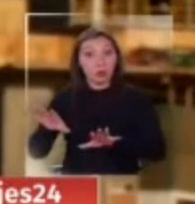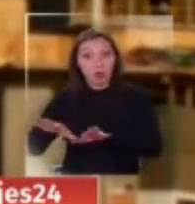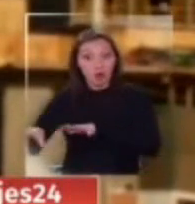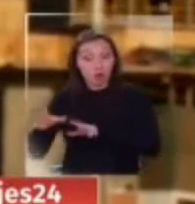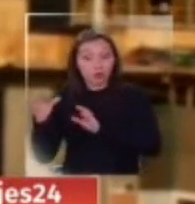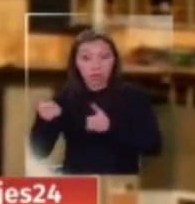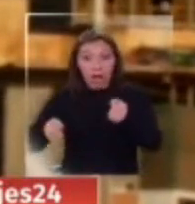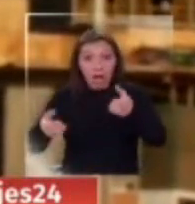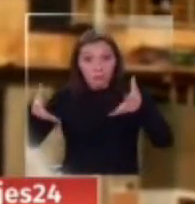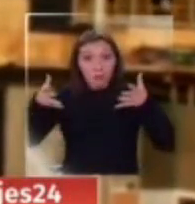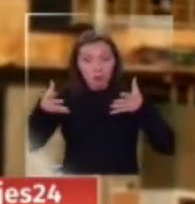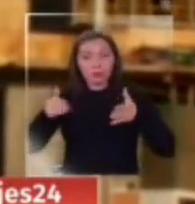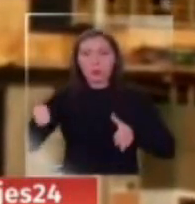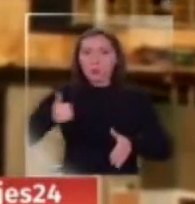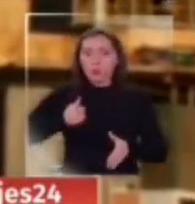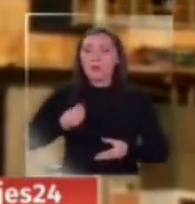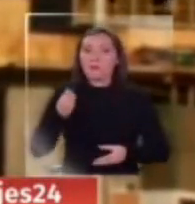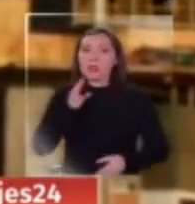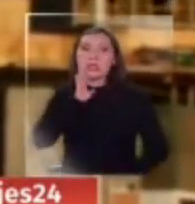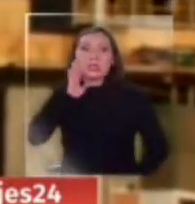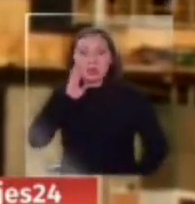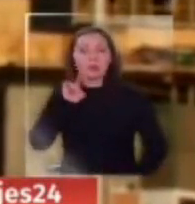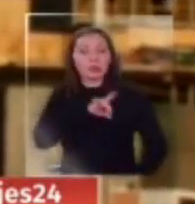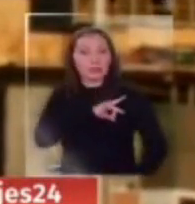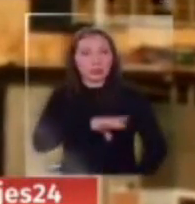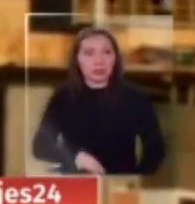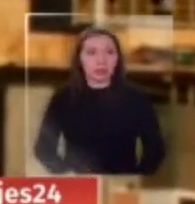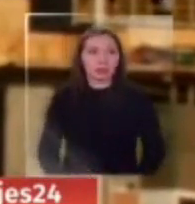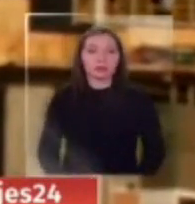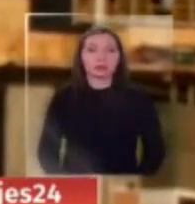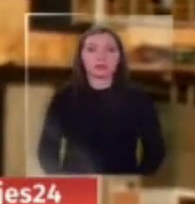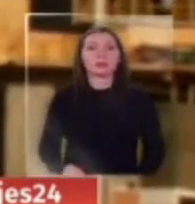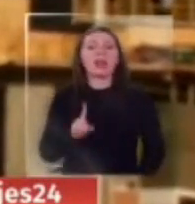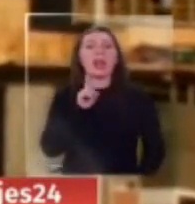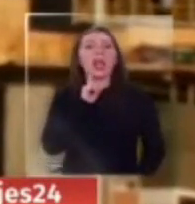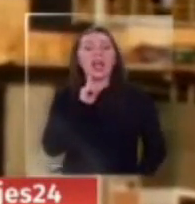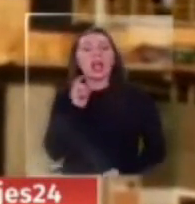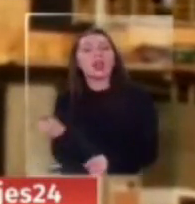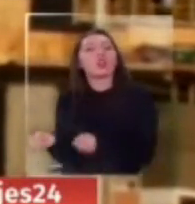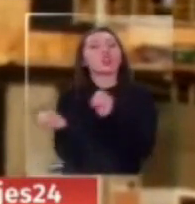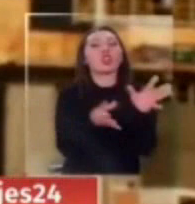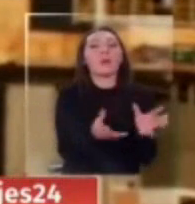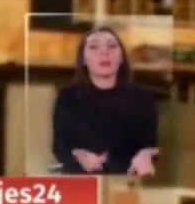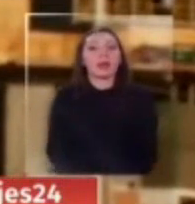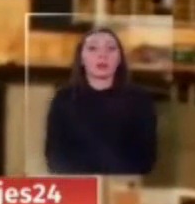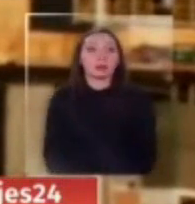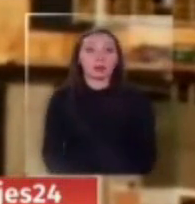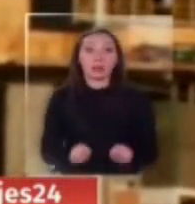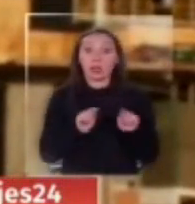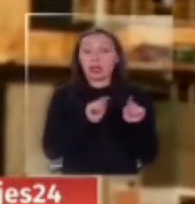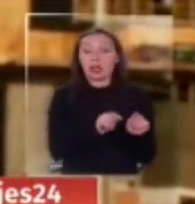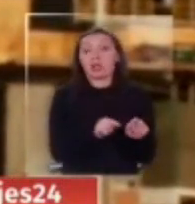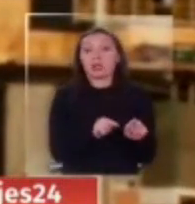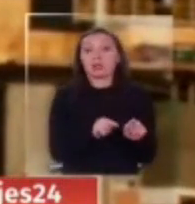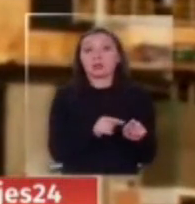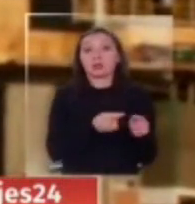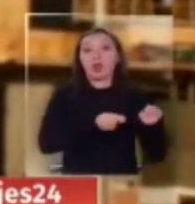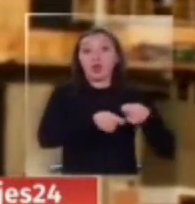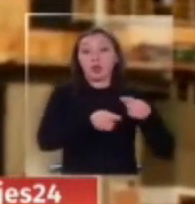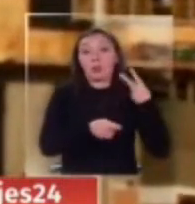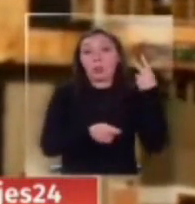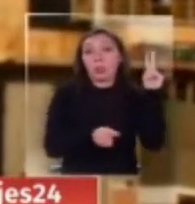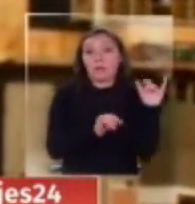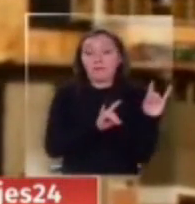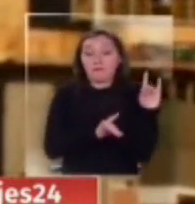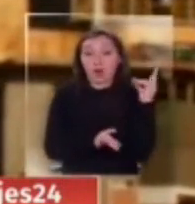regla, en Chile. Y esa, mire, ¿y esa acá mercadería a quién se le iba a pasar? Ese es de un comerciante